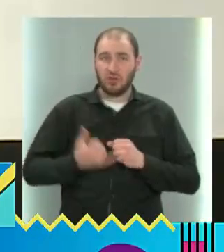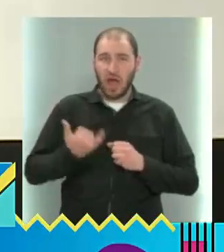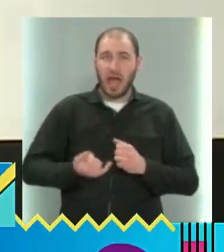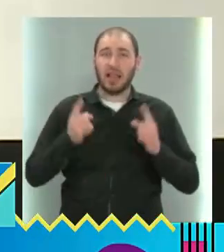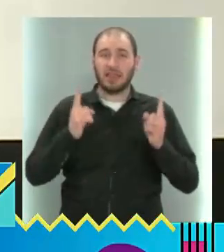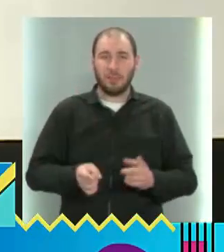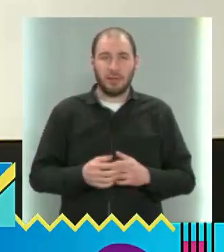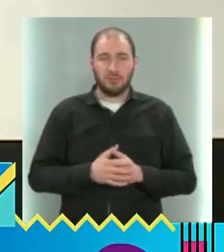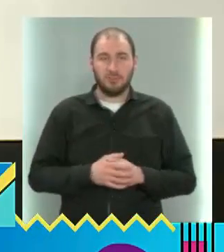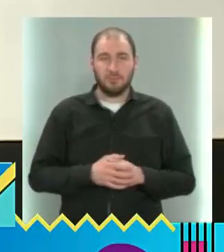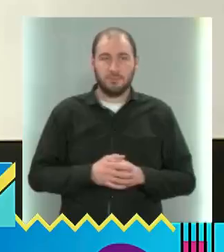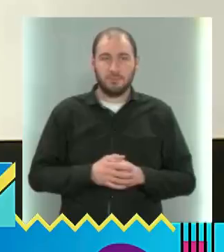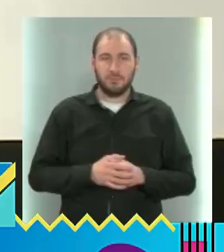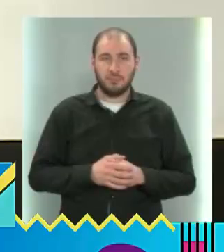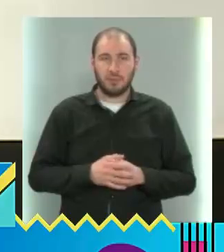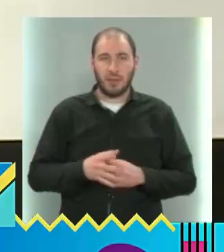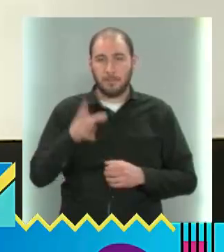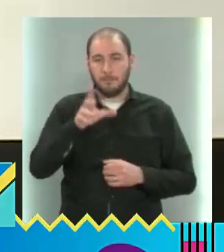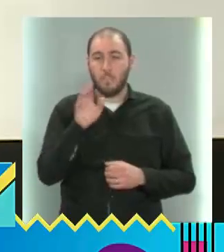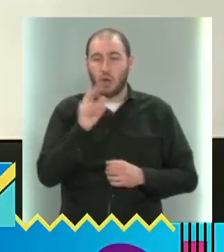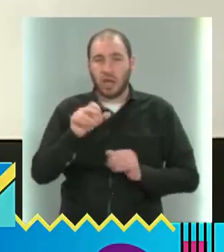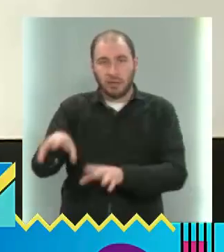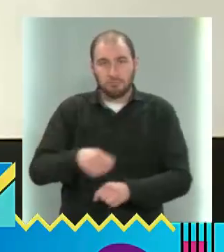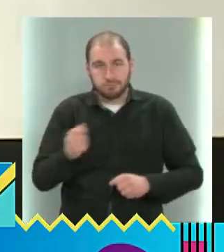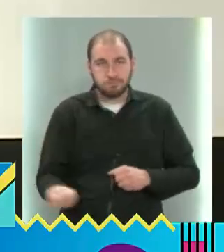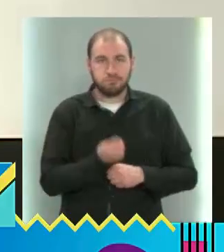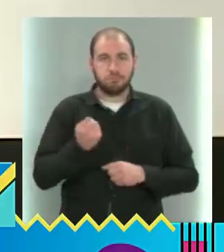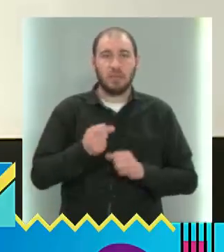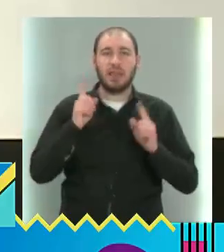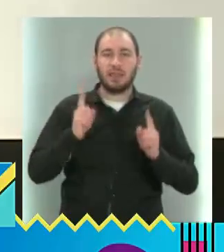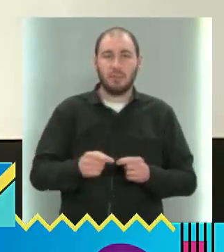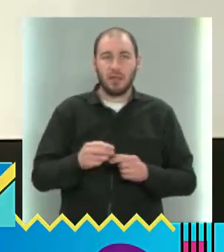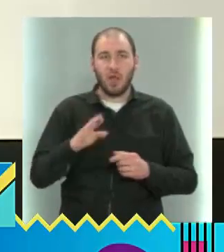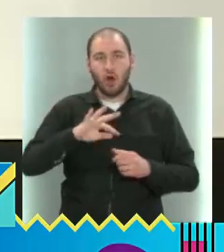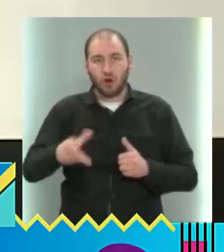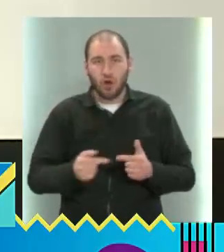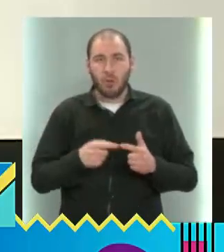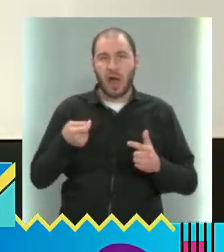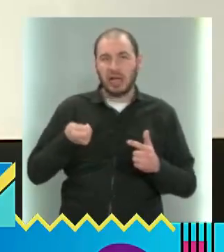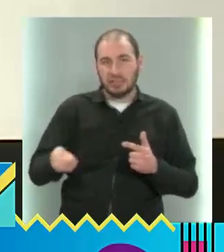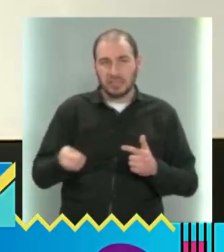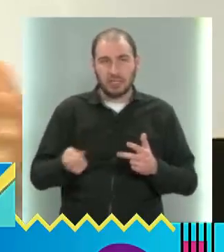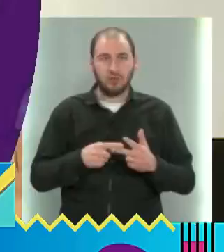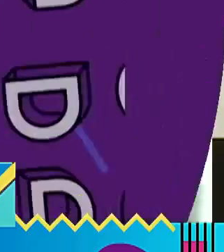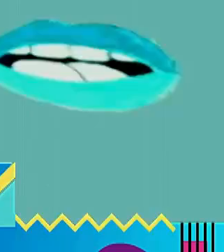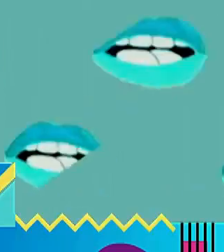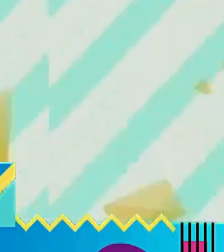También existe la trata de mujeres, también existe el robo, el asesinato, digamos,